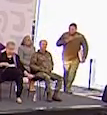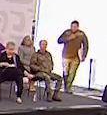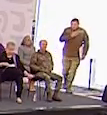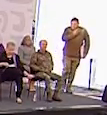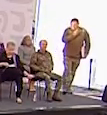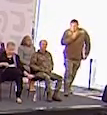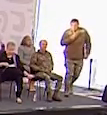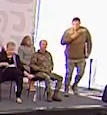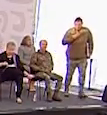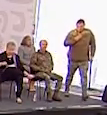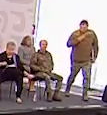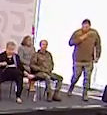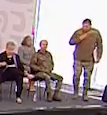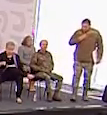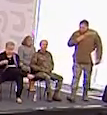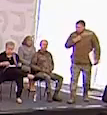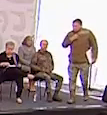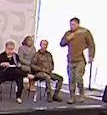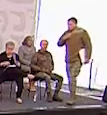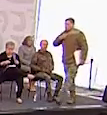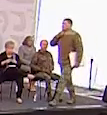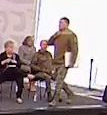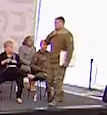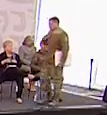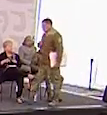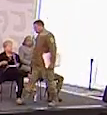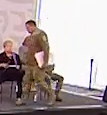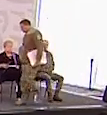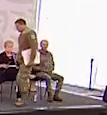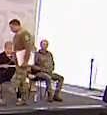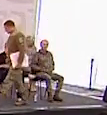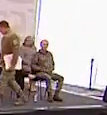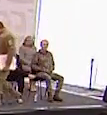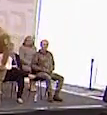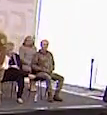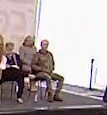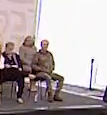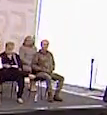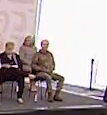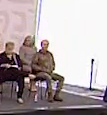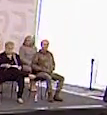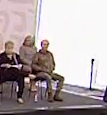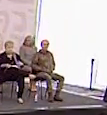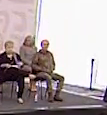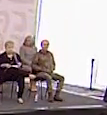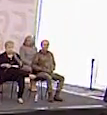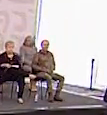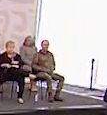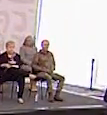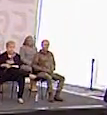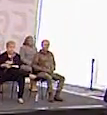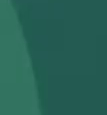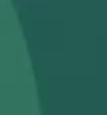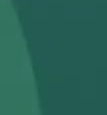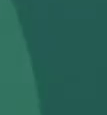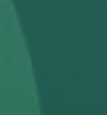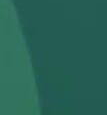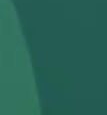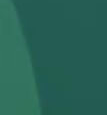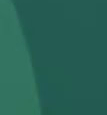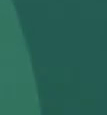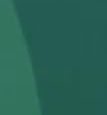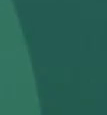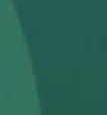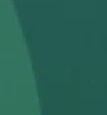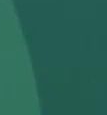nos acompañan todas las mujeres del gabinete del gobierno